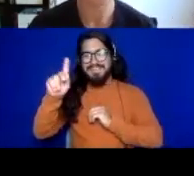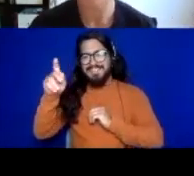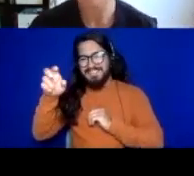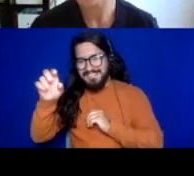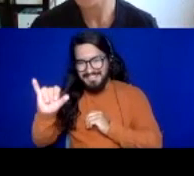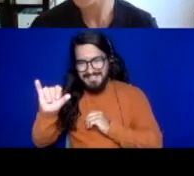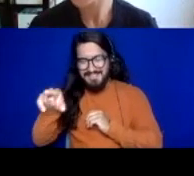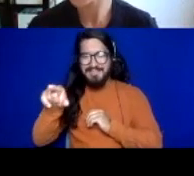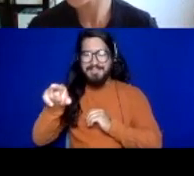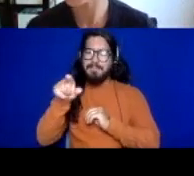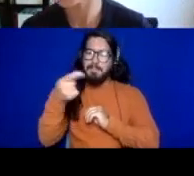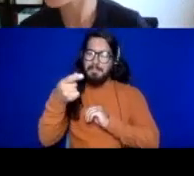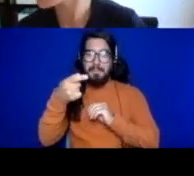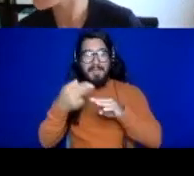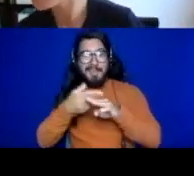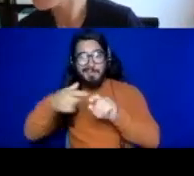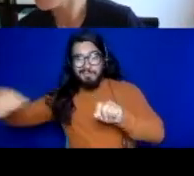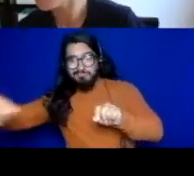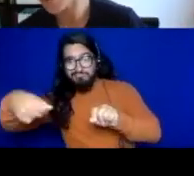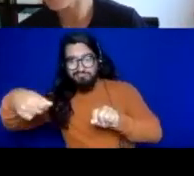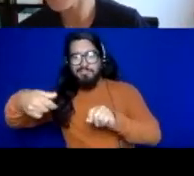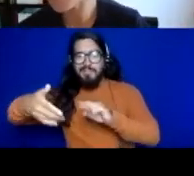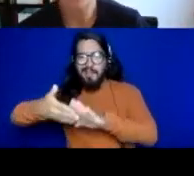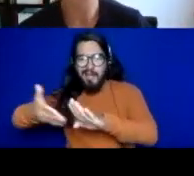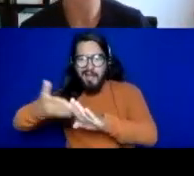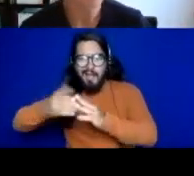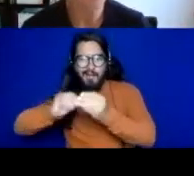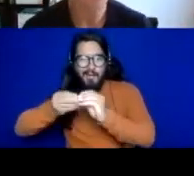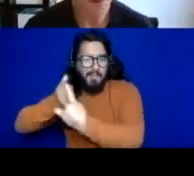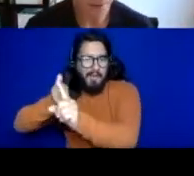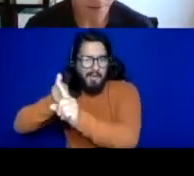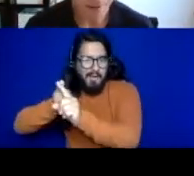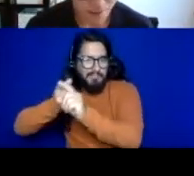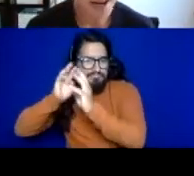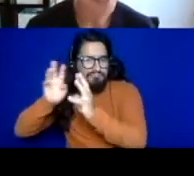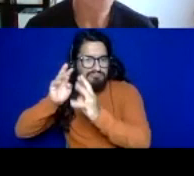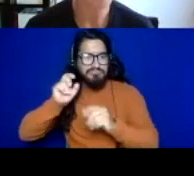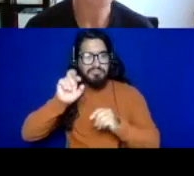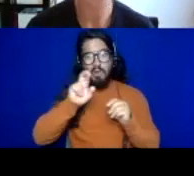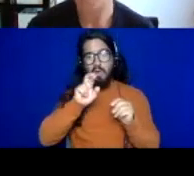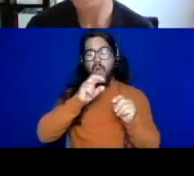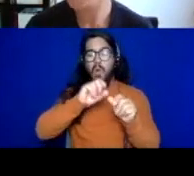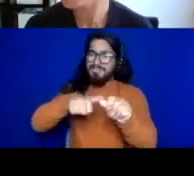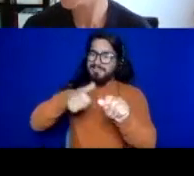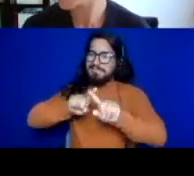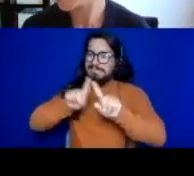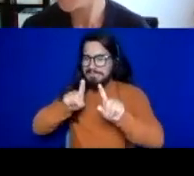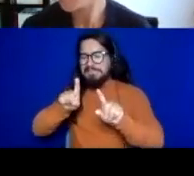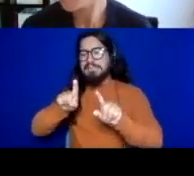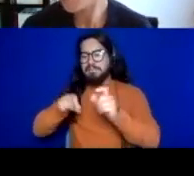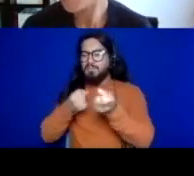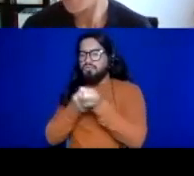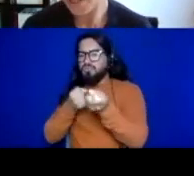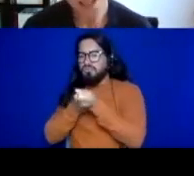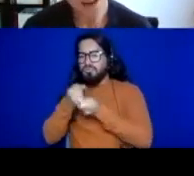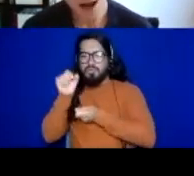Muchas veces puedes usar un USB o te puede generar diferentes números. Puede ser otro